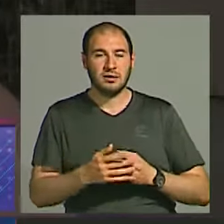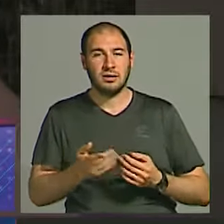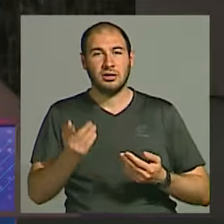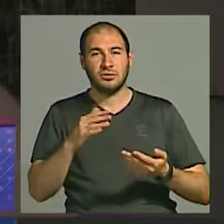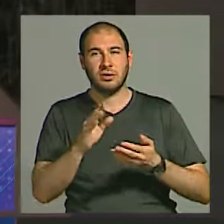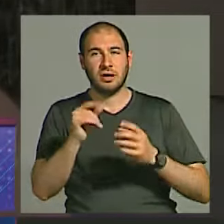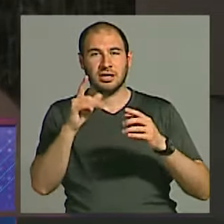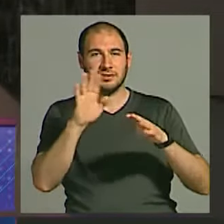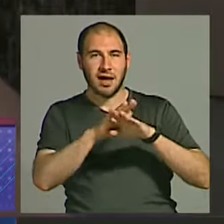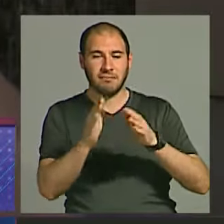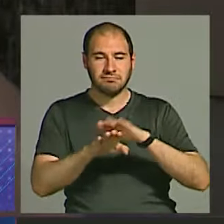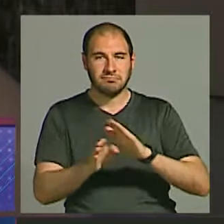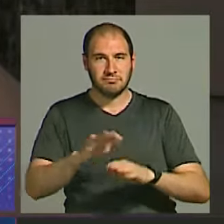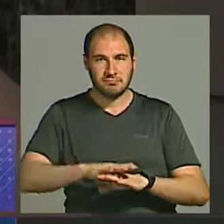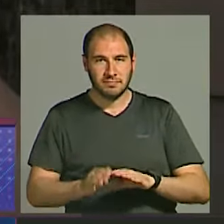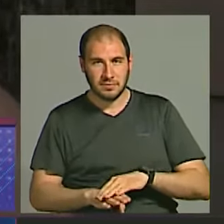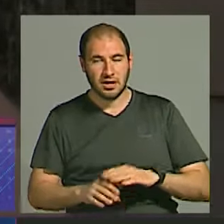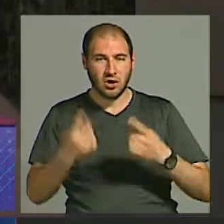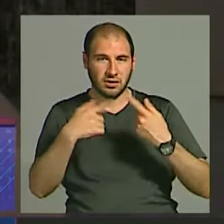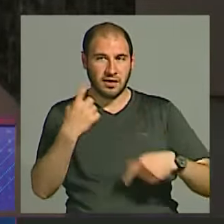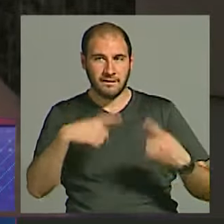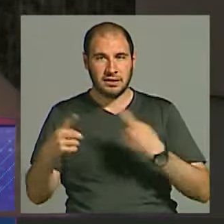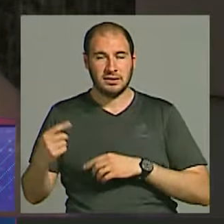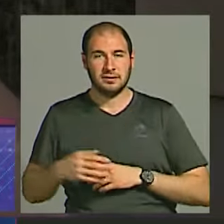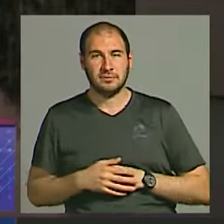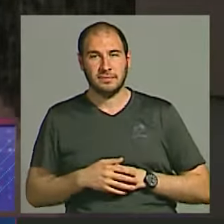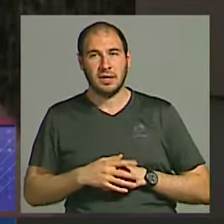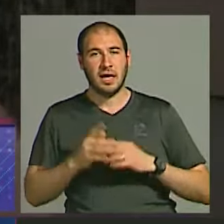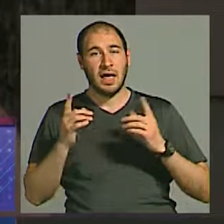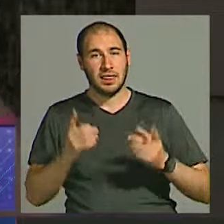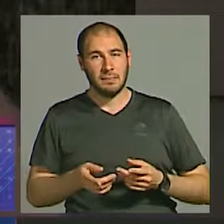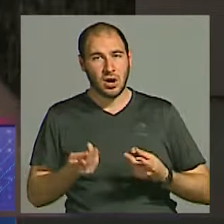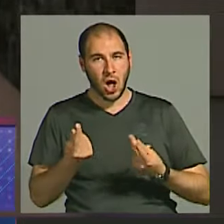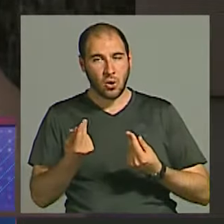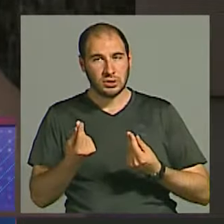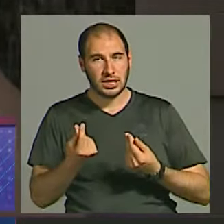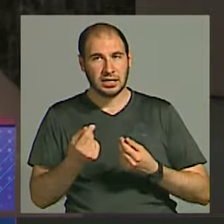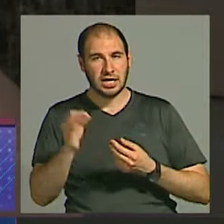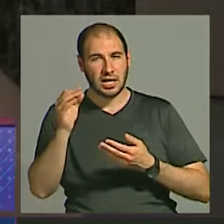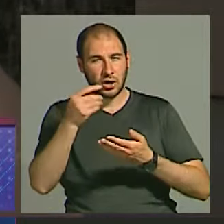superposición por capas de los distintos elementos. Incluso utiliza tinta